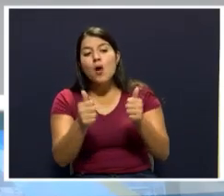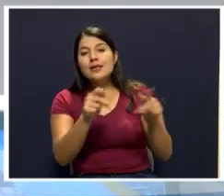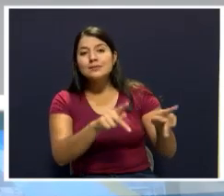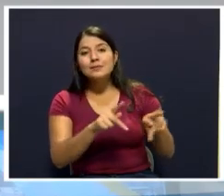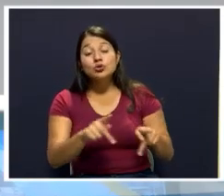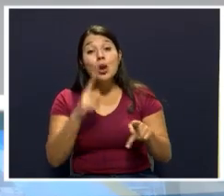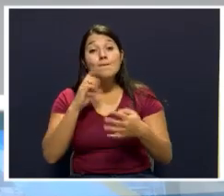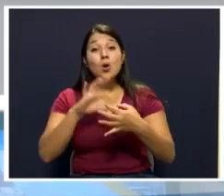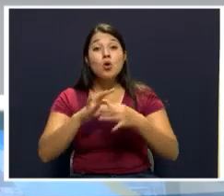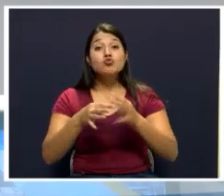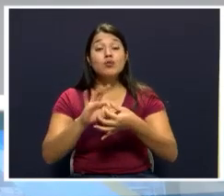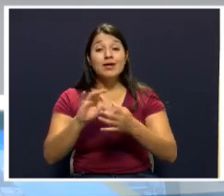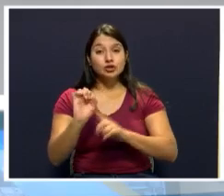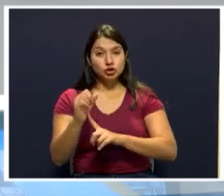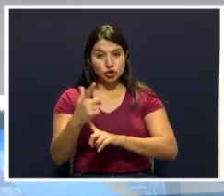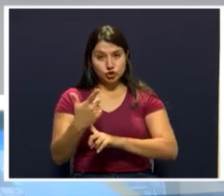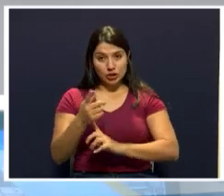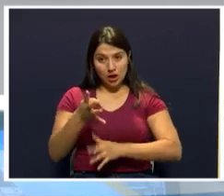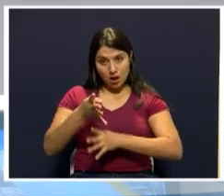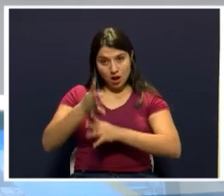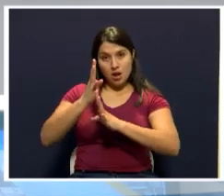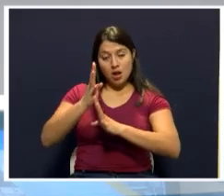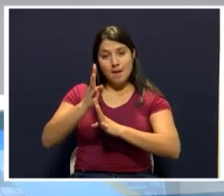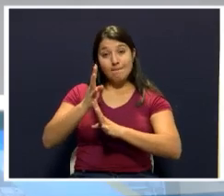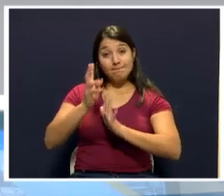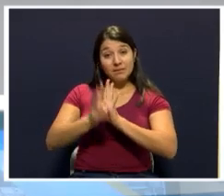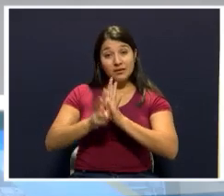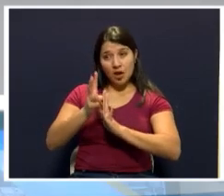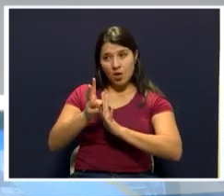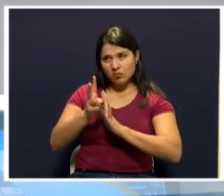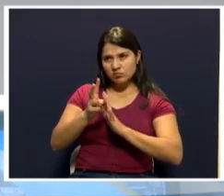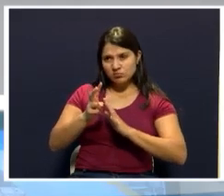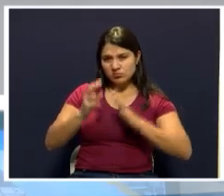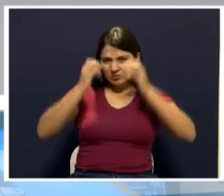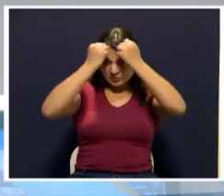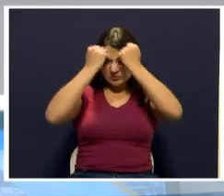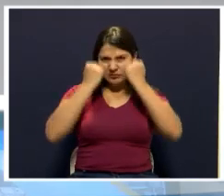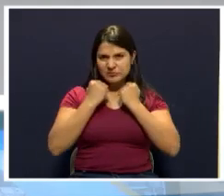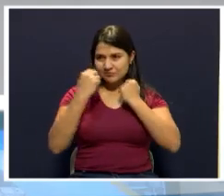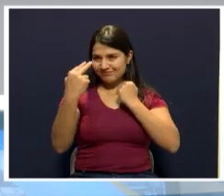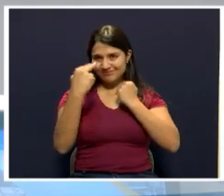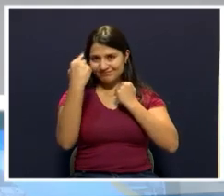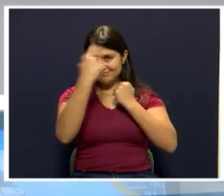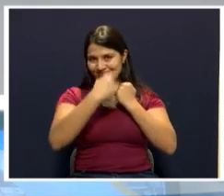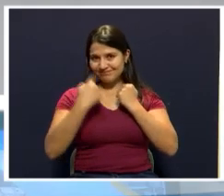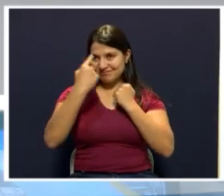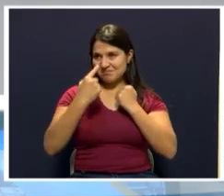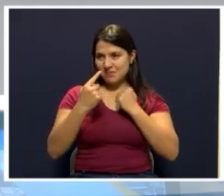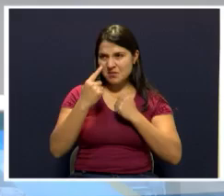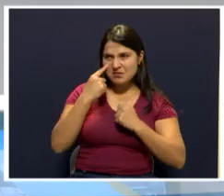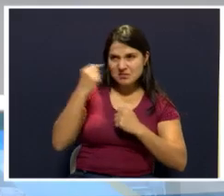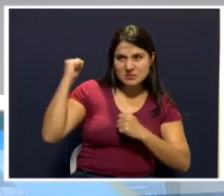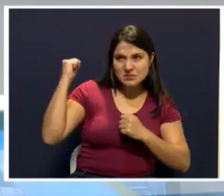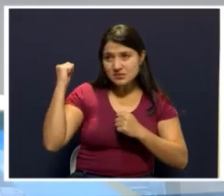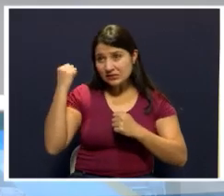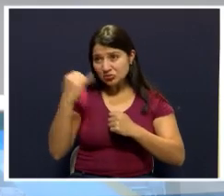redes sociales amenazan a los turistas que decidan incumplir las medidas sanitarias y visiten las playas.